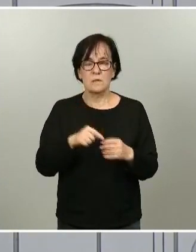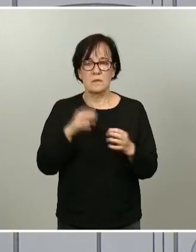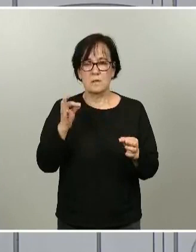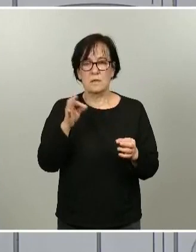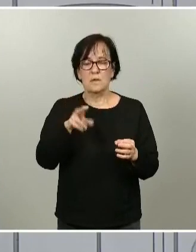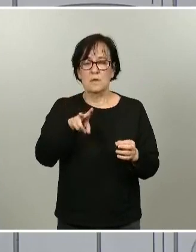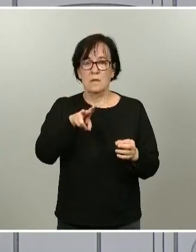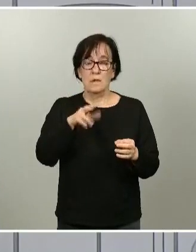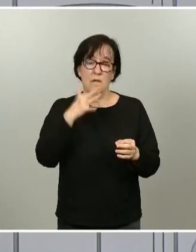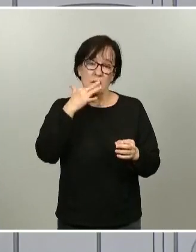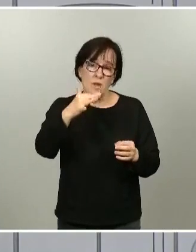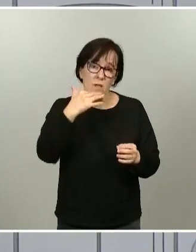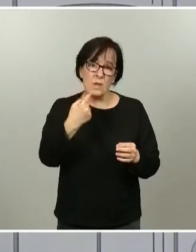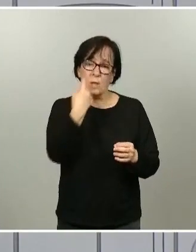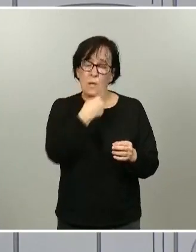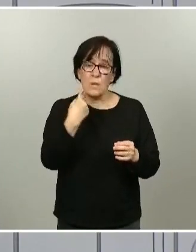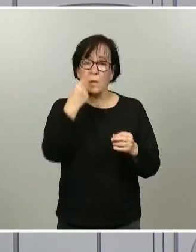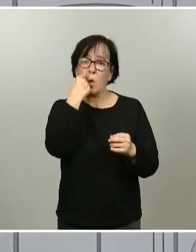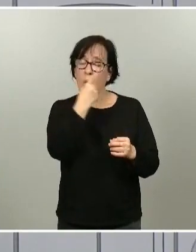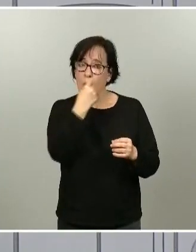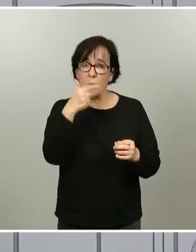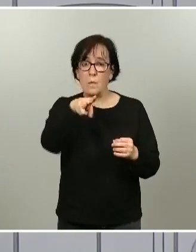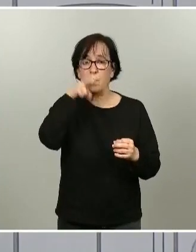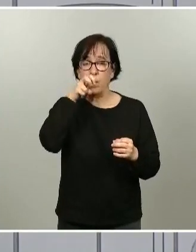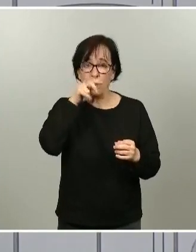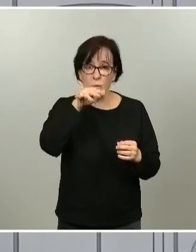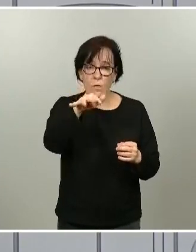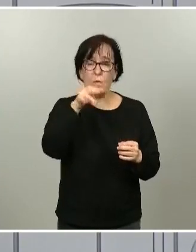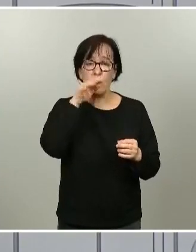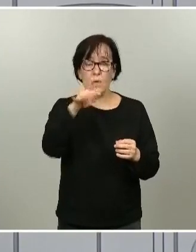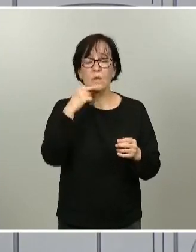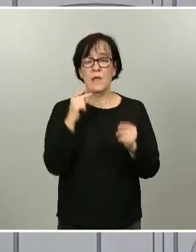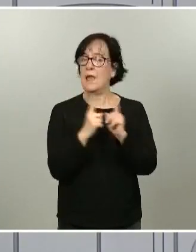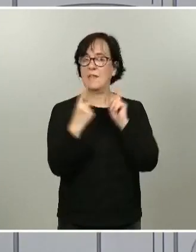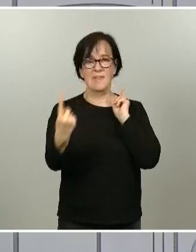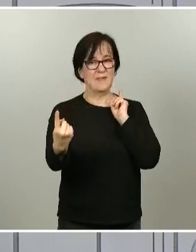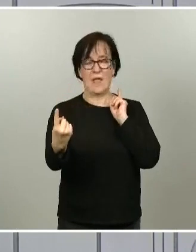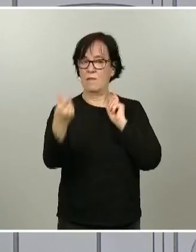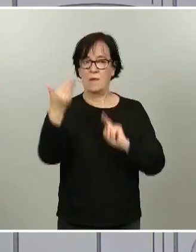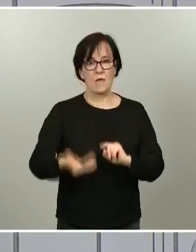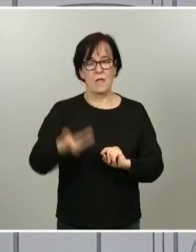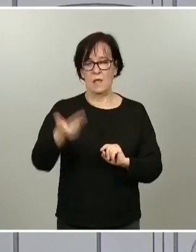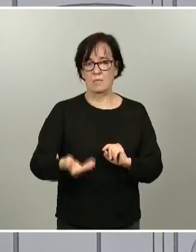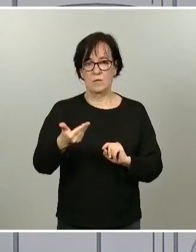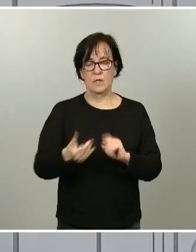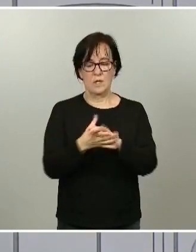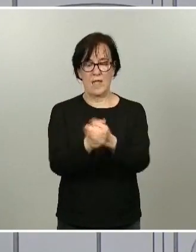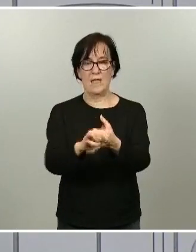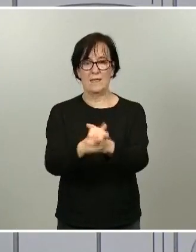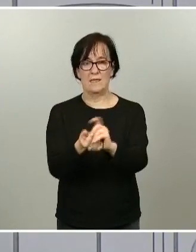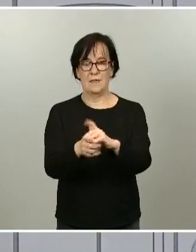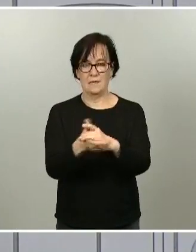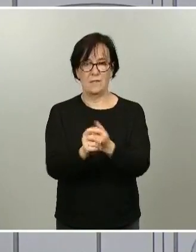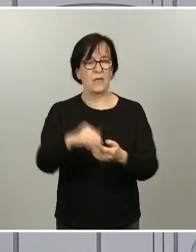surgen de nuestra boca, de nuestras fosas nasales. La distancia es fundamental, el lavado de manos es